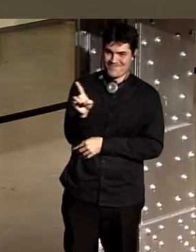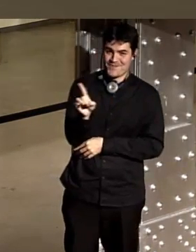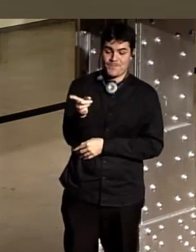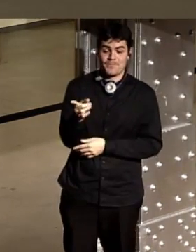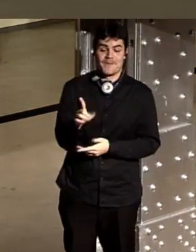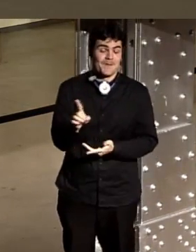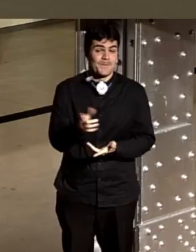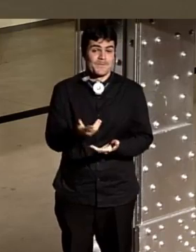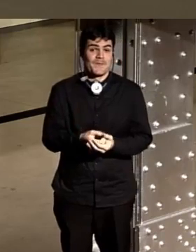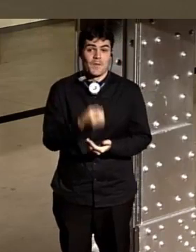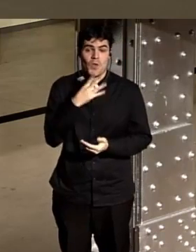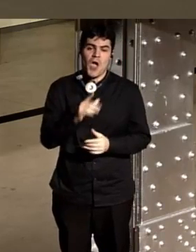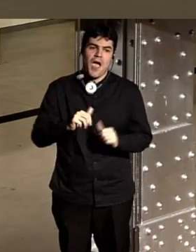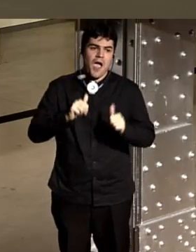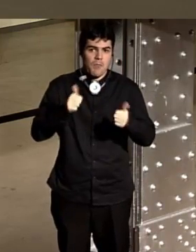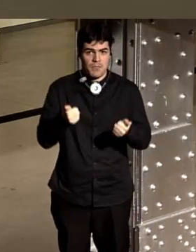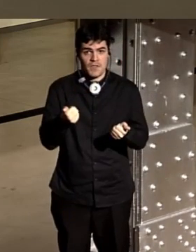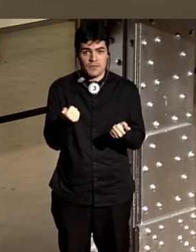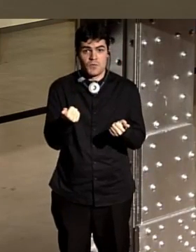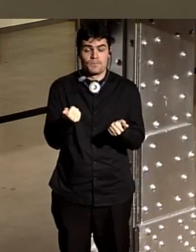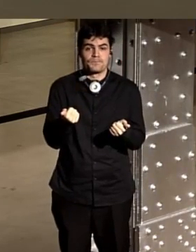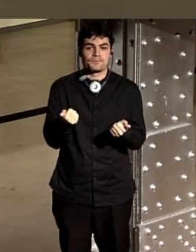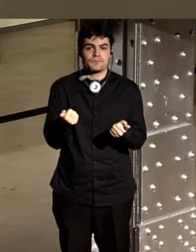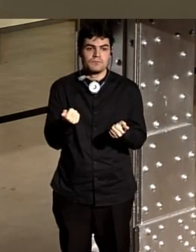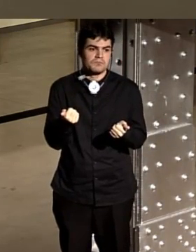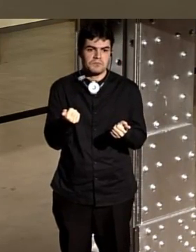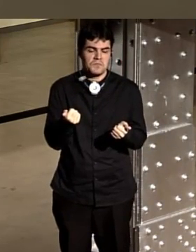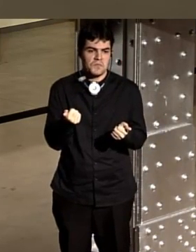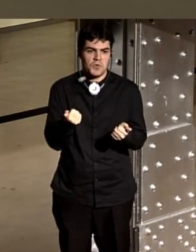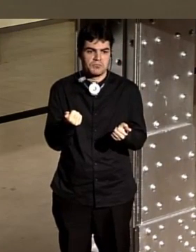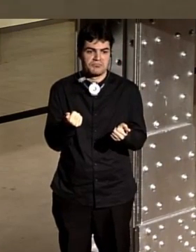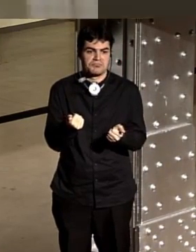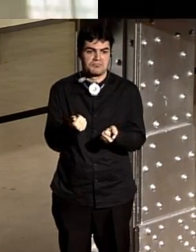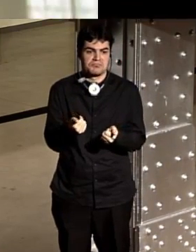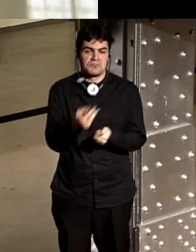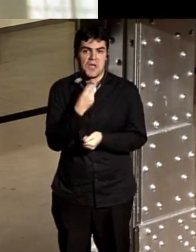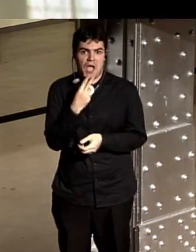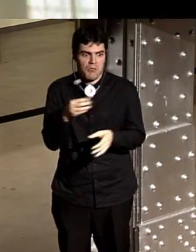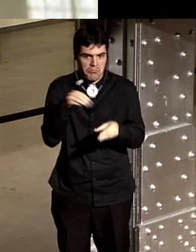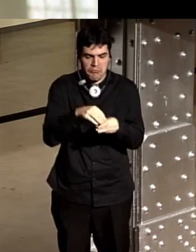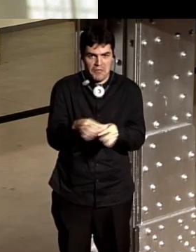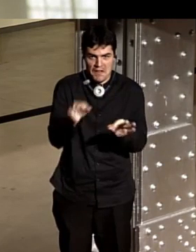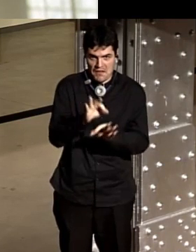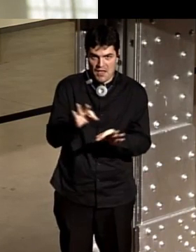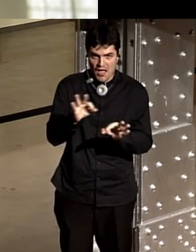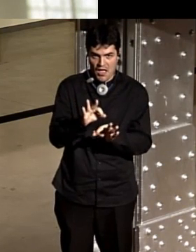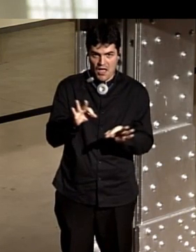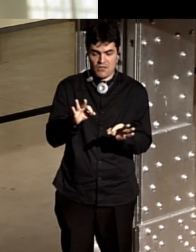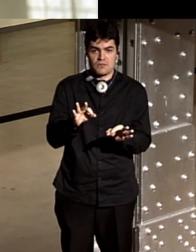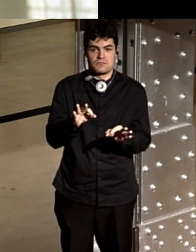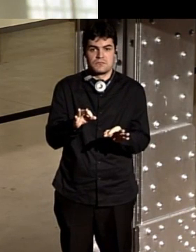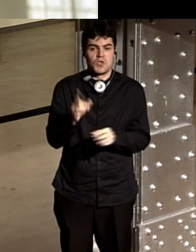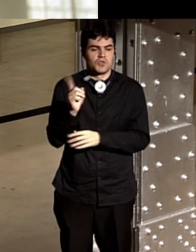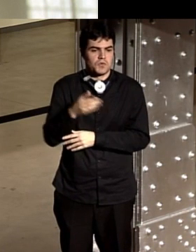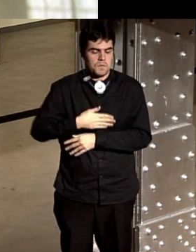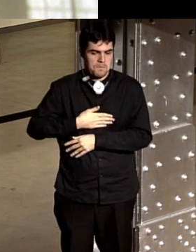No, bueno, al principio no iba a incluir a ningún novio, como nadie, como solamente como mi